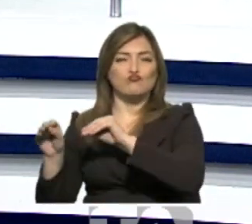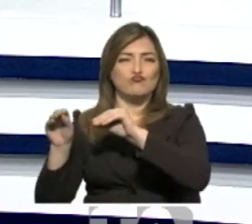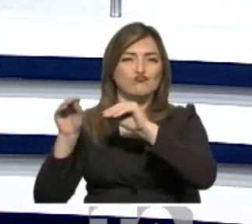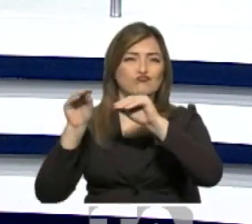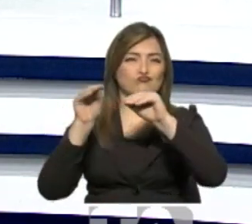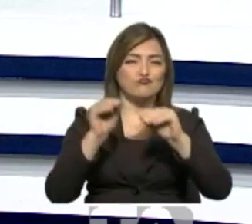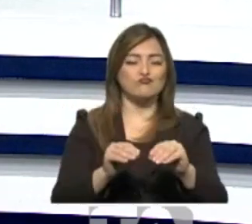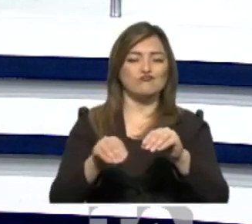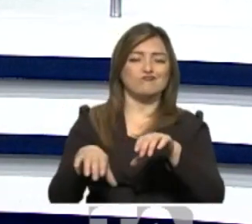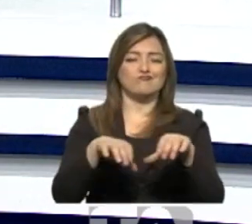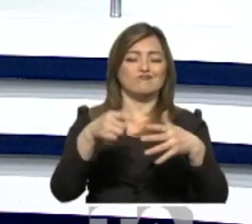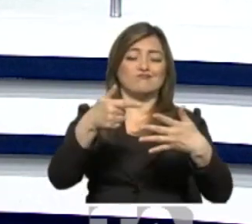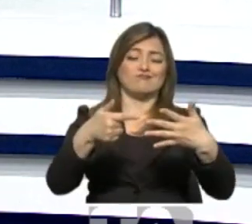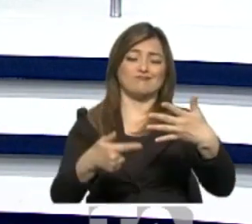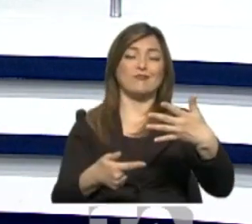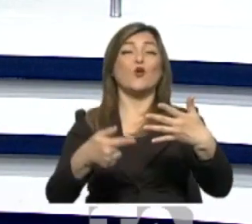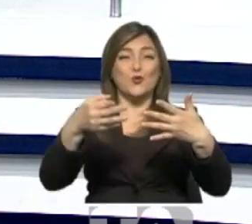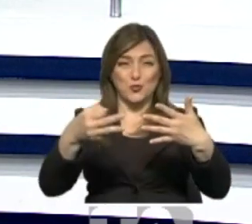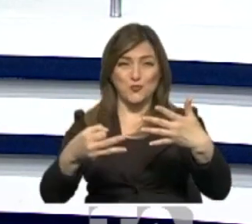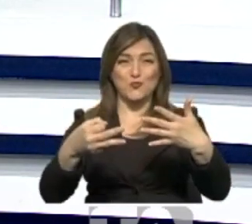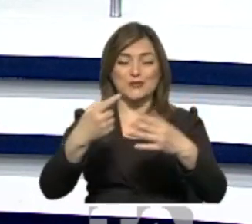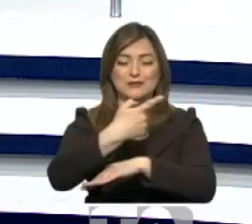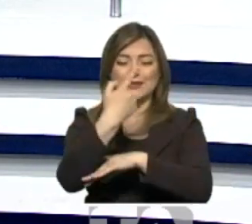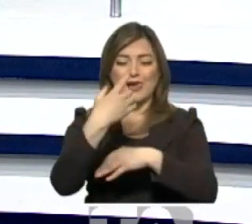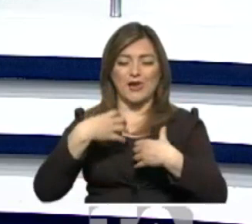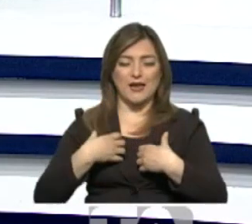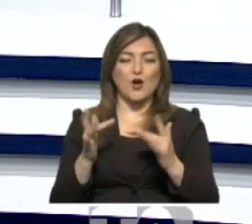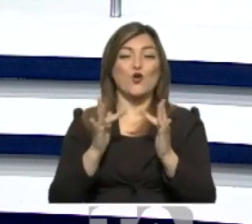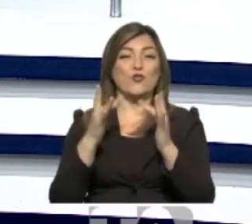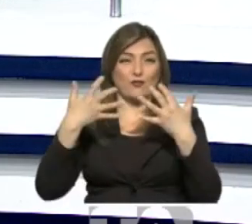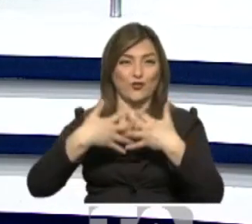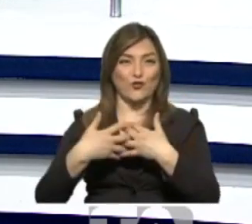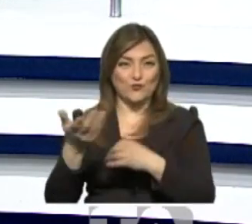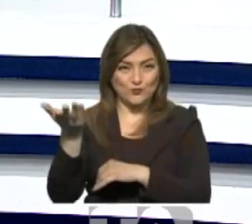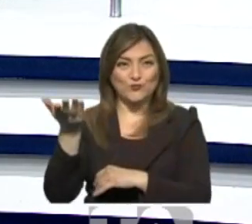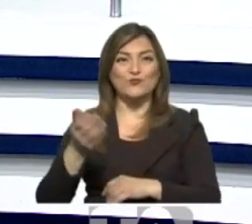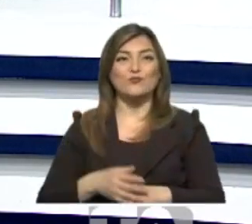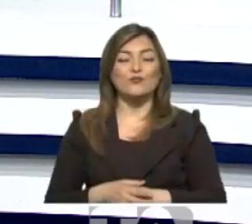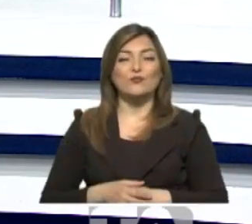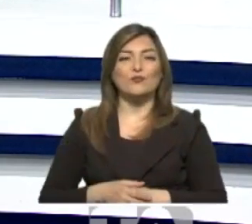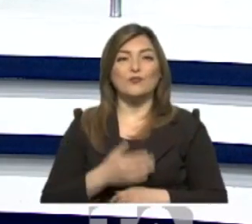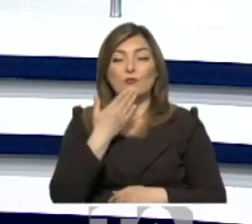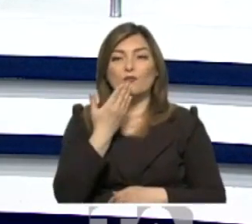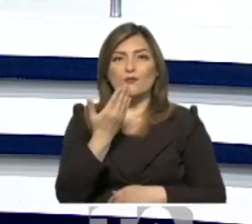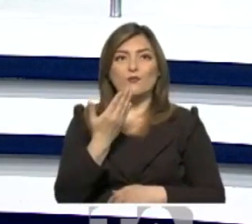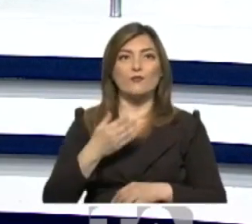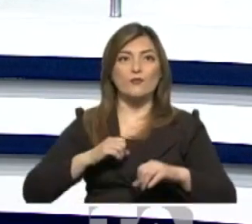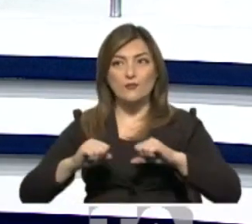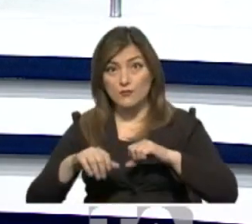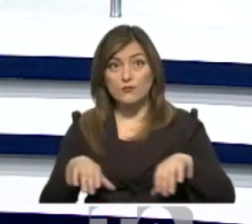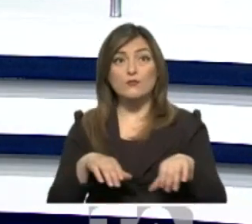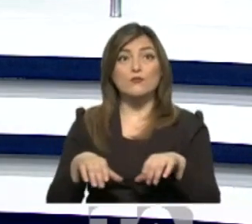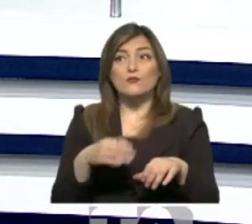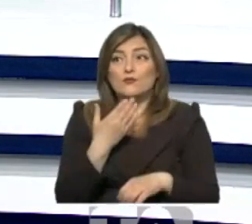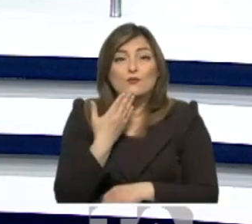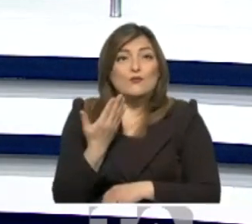con todas las actividades en este día de investidura. Así que vamos contigo, Carlos, para que nos comentes cómo está el movimiento en este